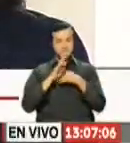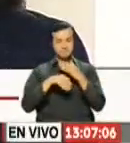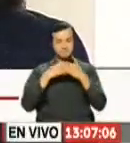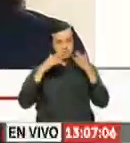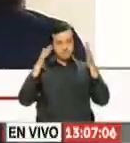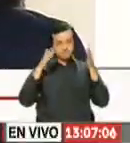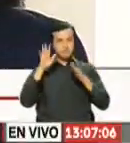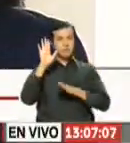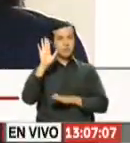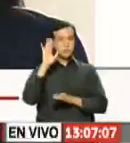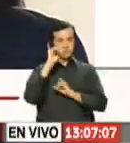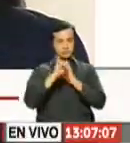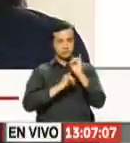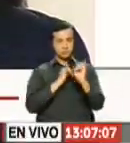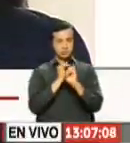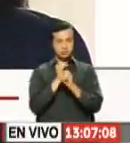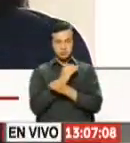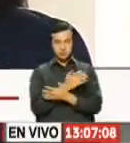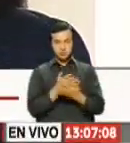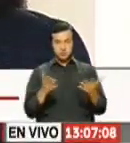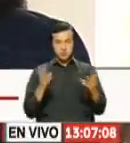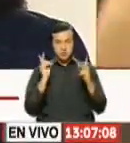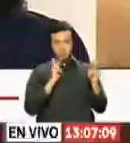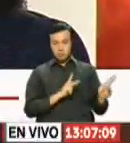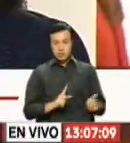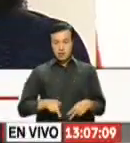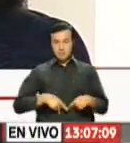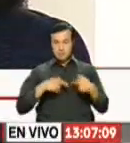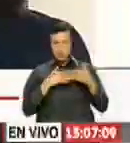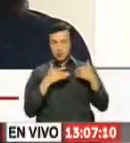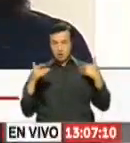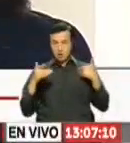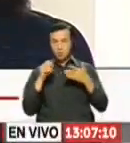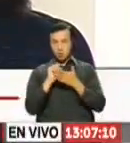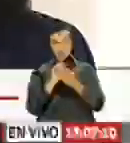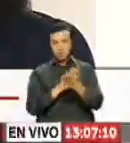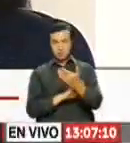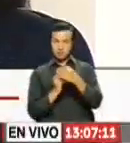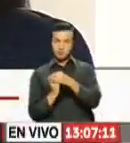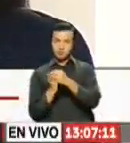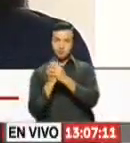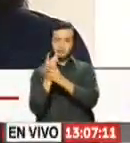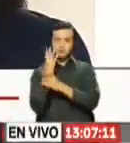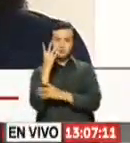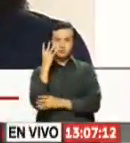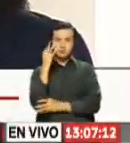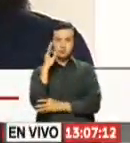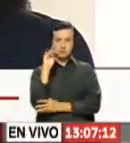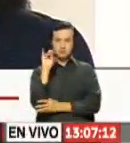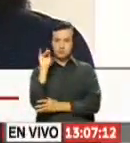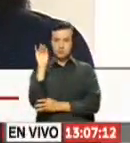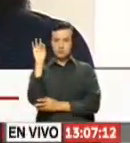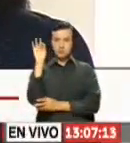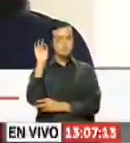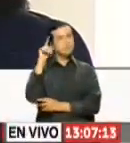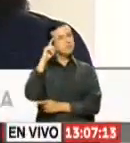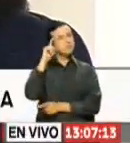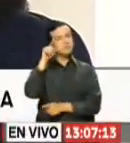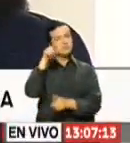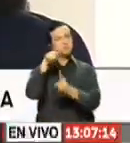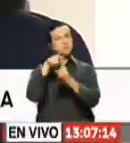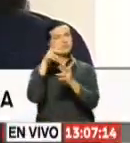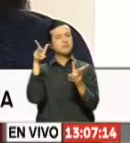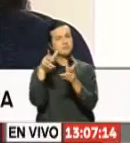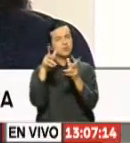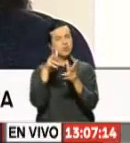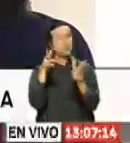los compromisos internacionales, el plan Toda una Vida es una política pública cuyo propósito es profundizar la construcción